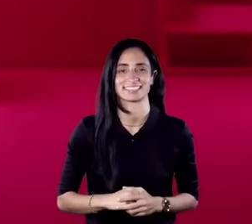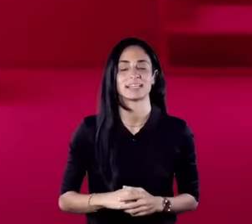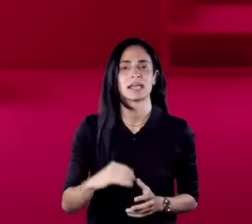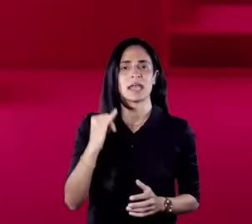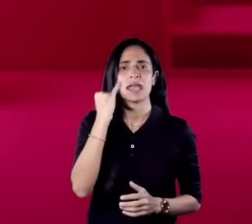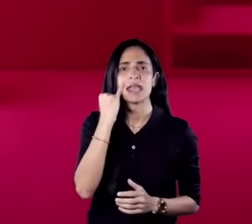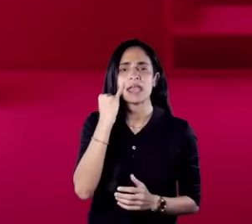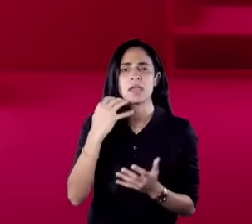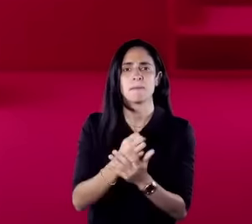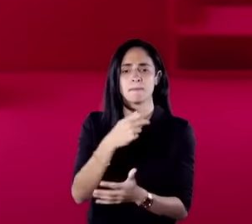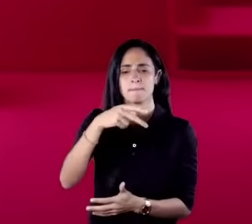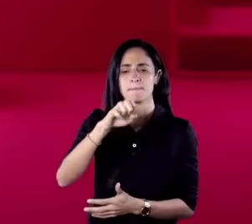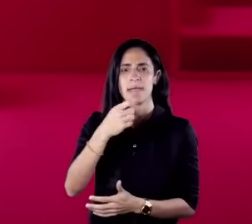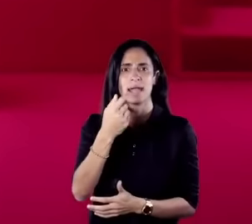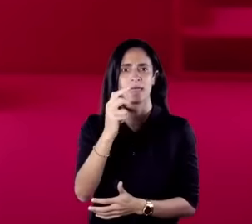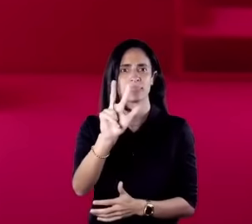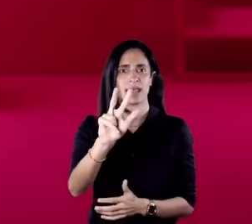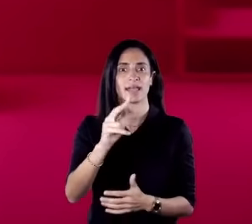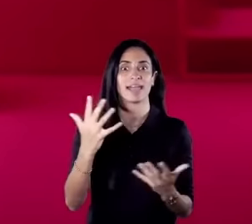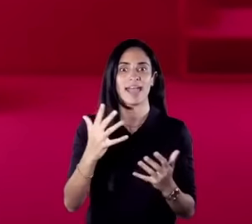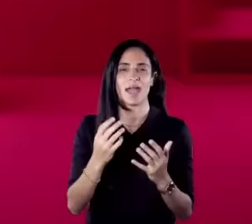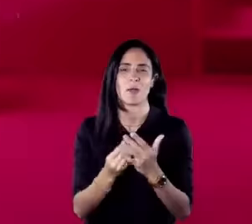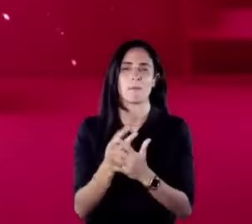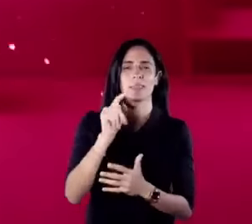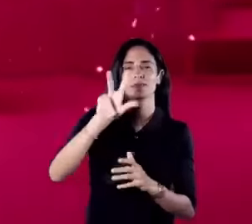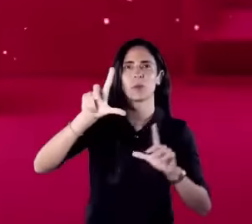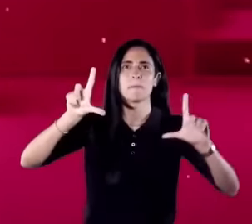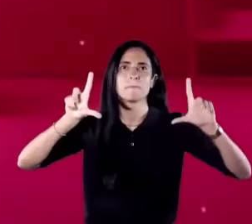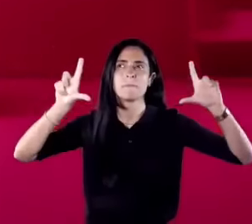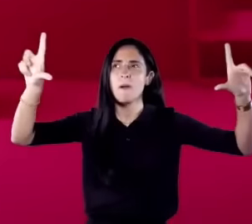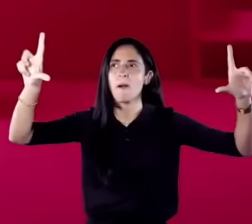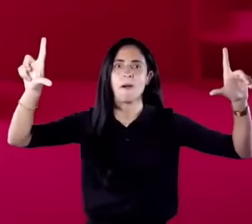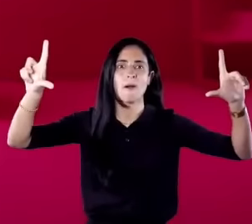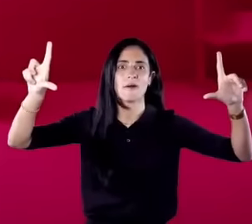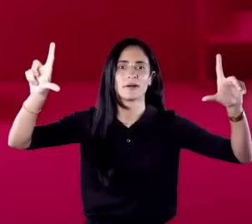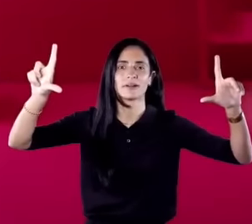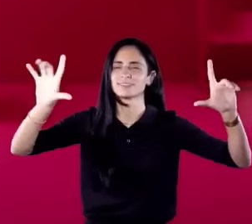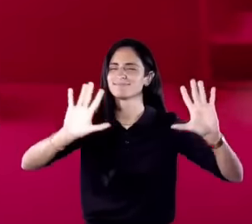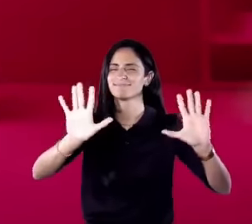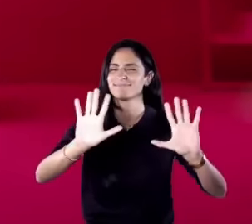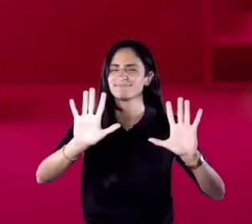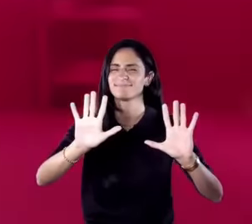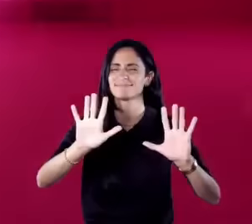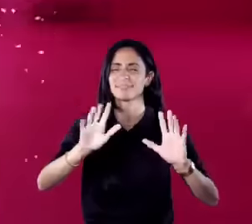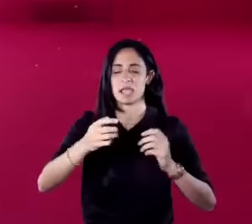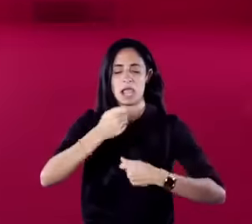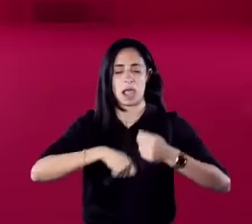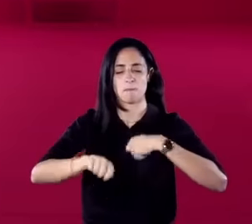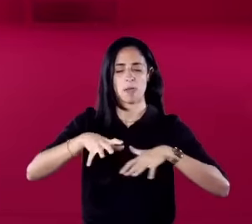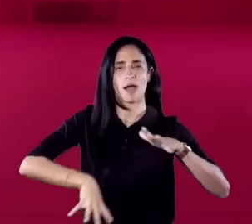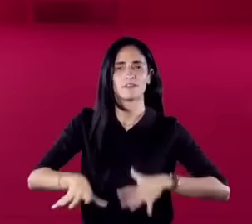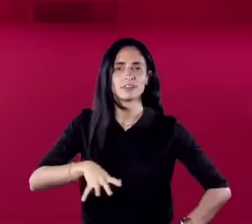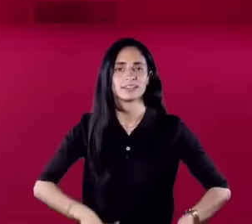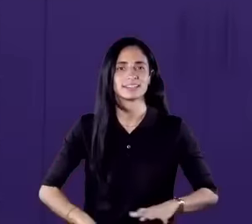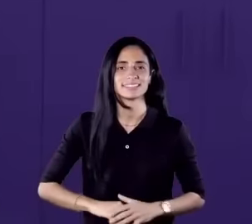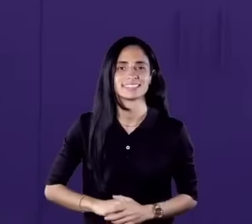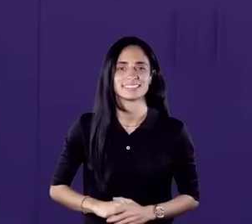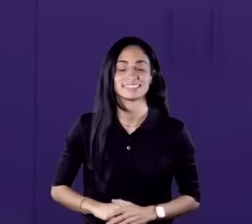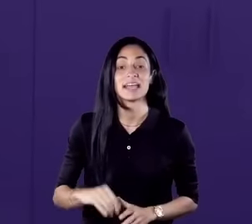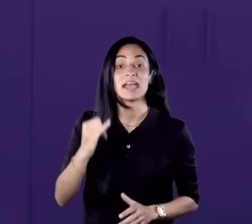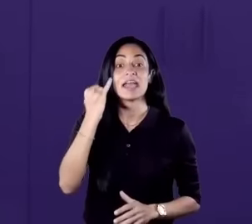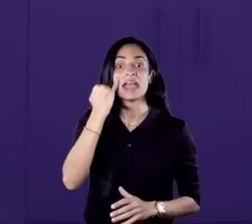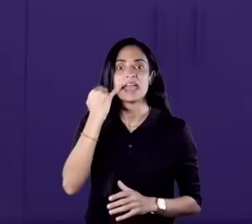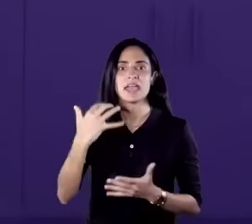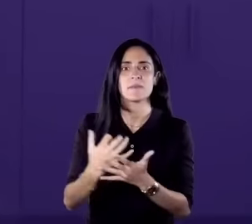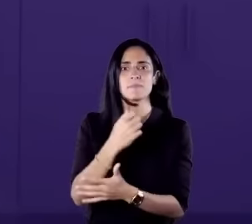yo haría si me pego en el Pega 3? Me compro un televisor. O mejor, me cambio de outfit. Si yo me